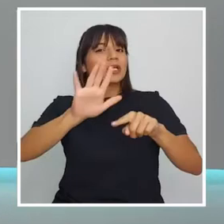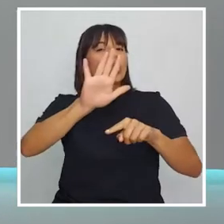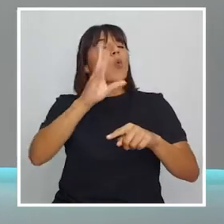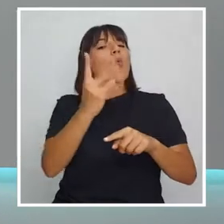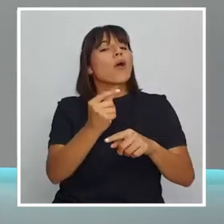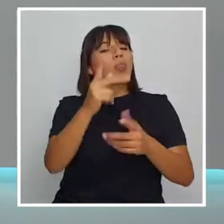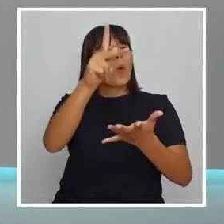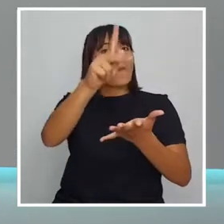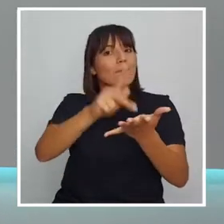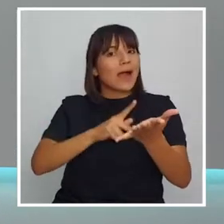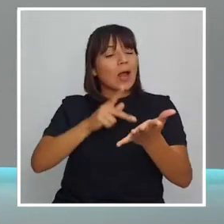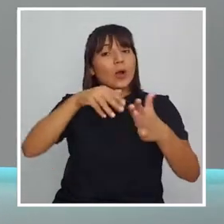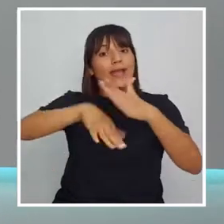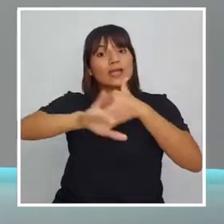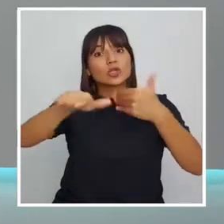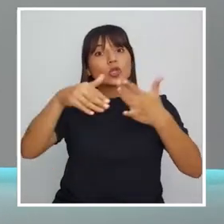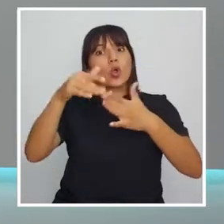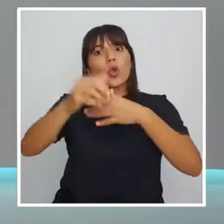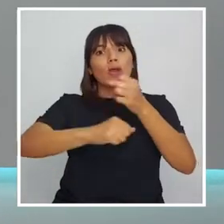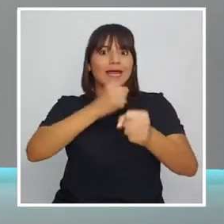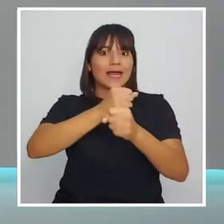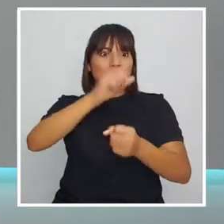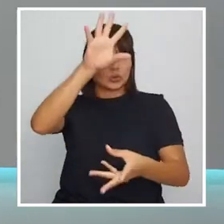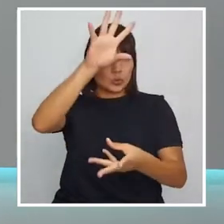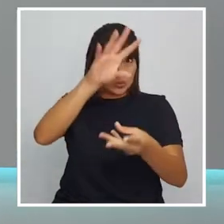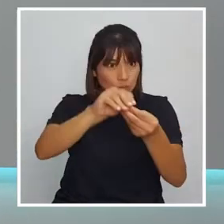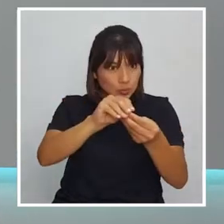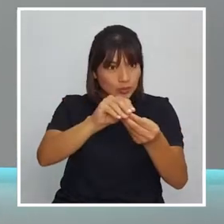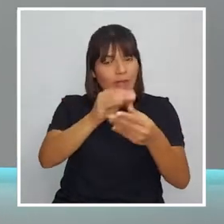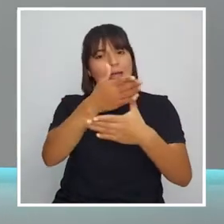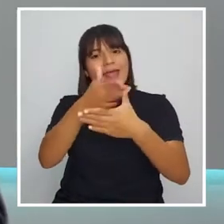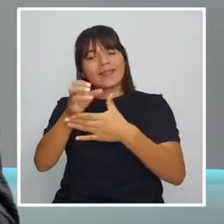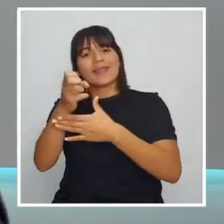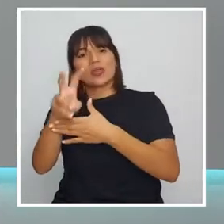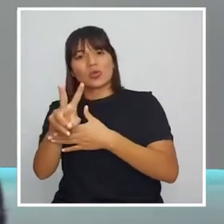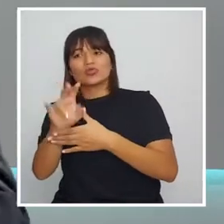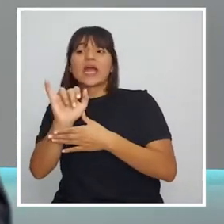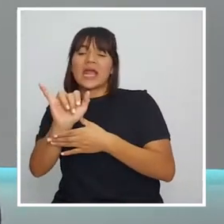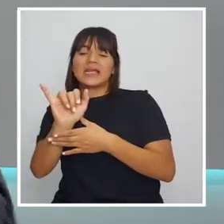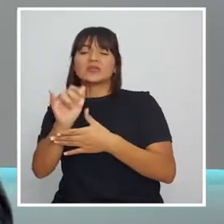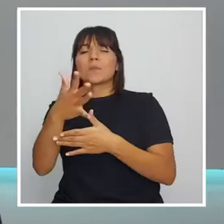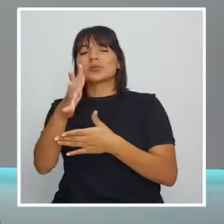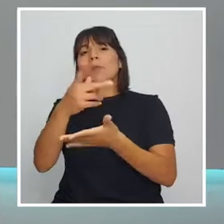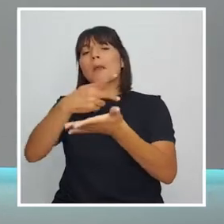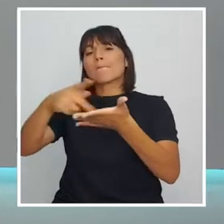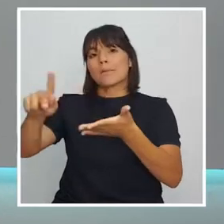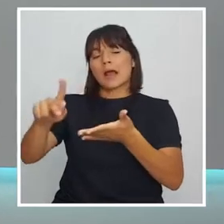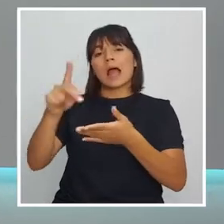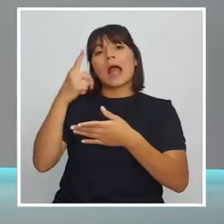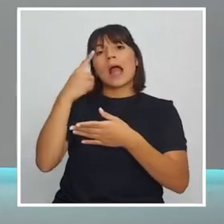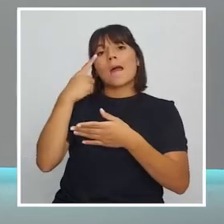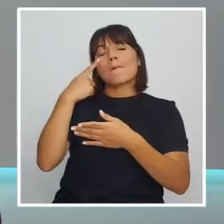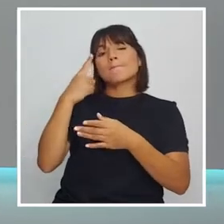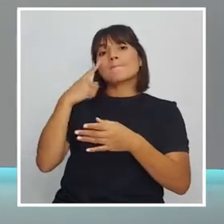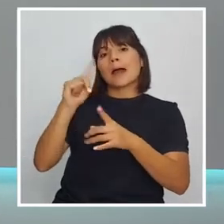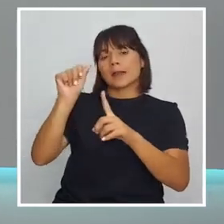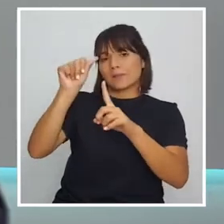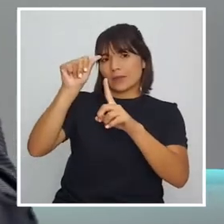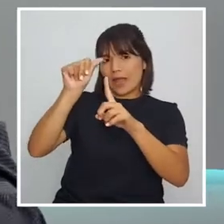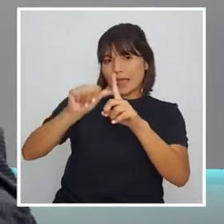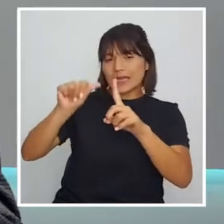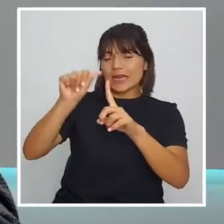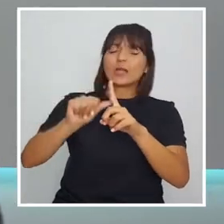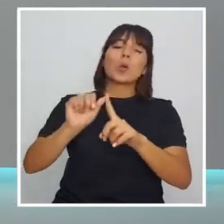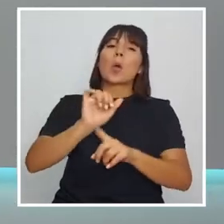que agregarle otros rubros que me pagan en la empresa, como comisiones o lo que sea, pero esencialmente